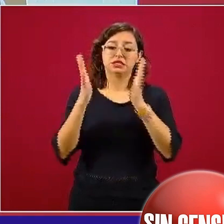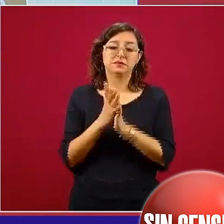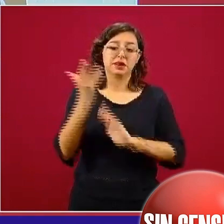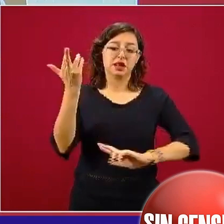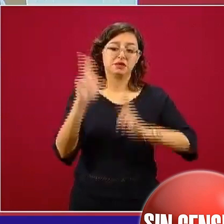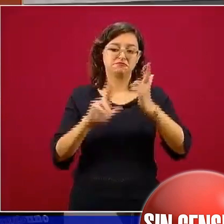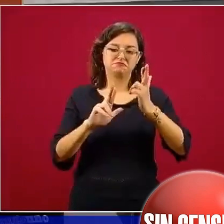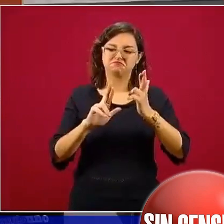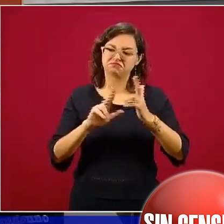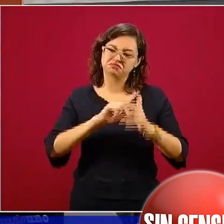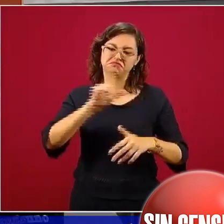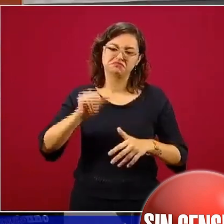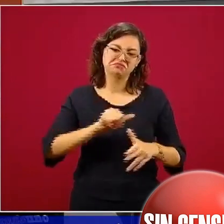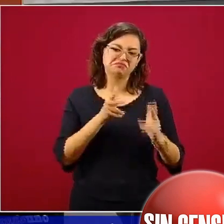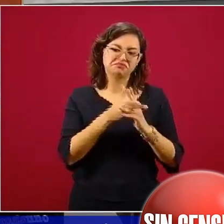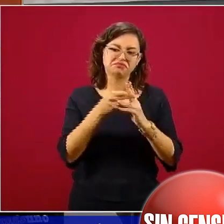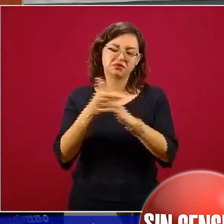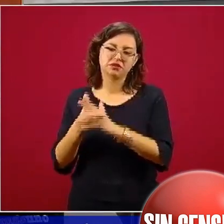El 10 de abril